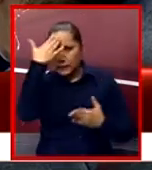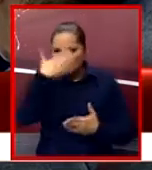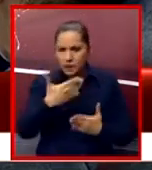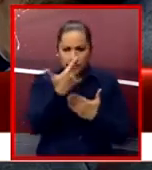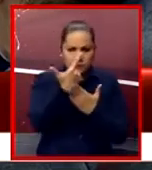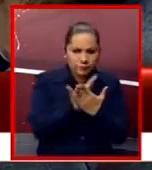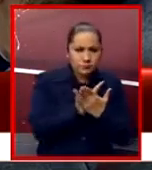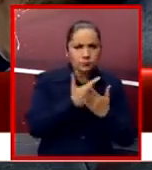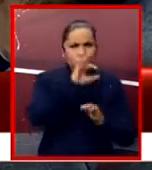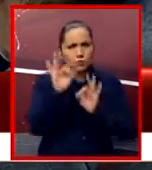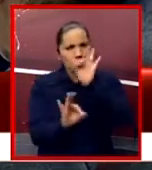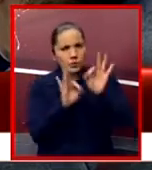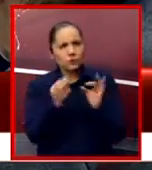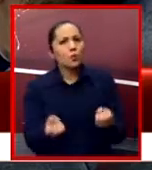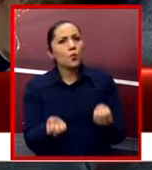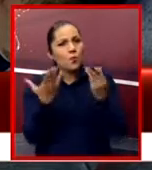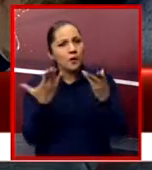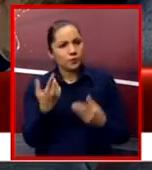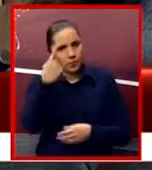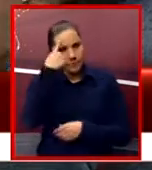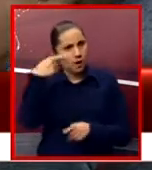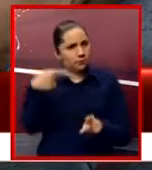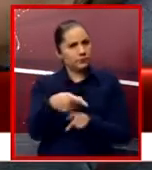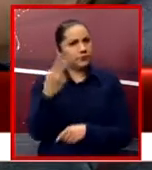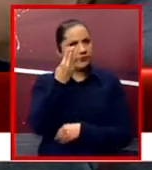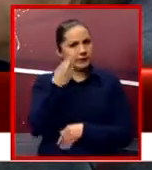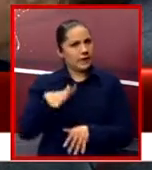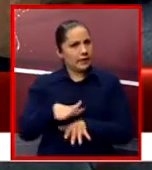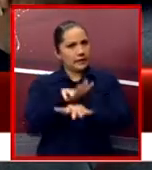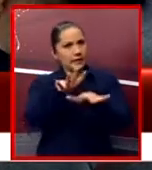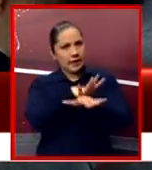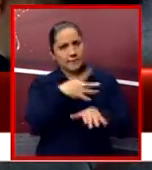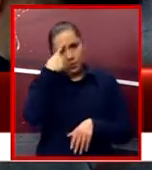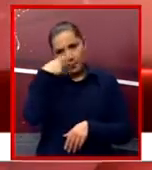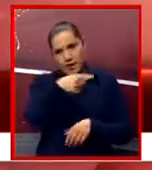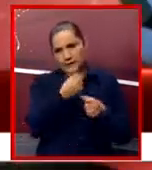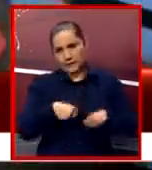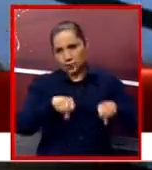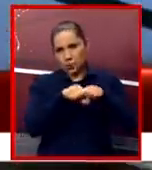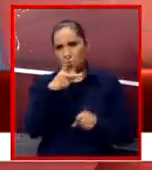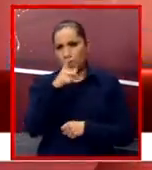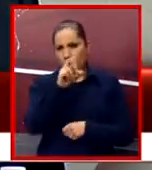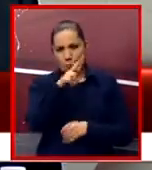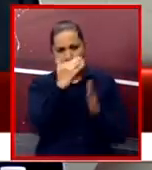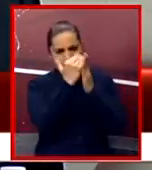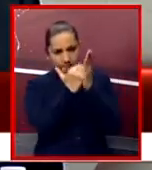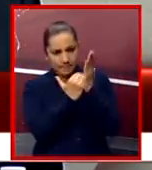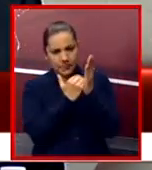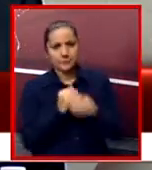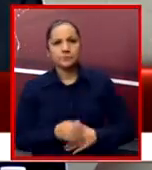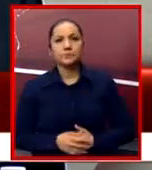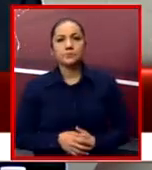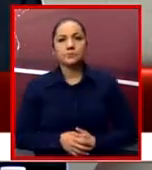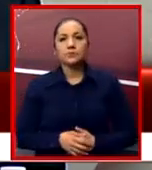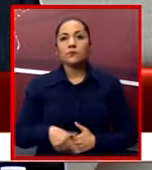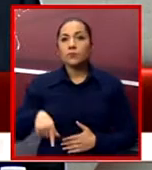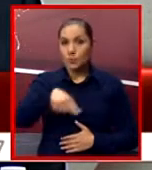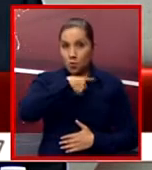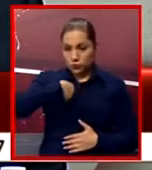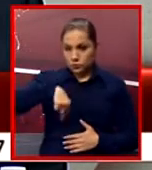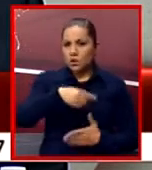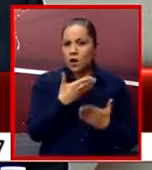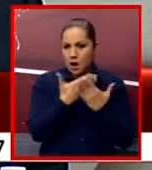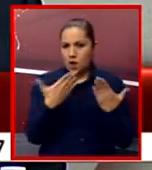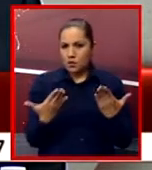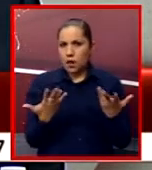la posibilidad de modificarlo en el catálogo del Seguro Popular. Sí estamos avanzando